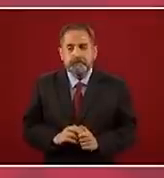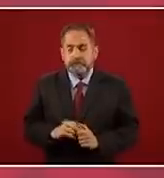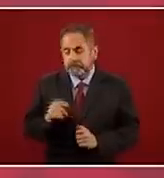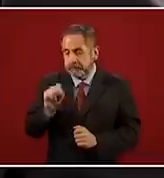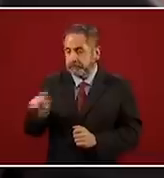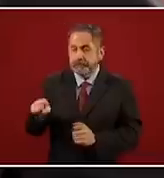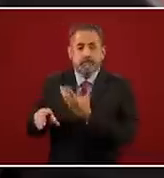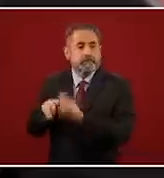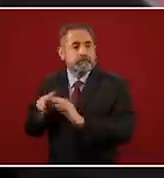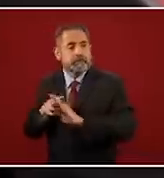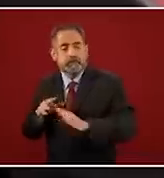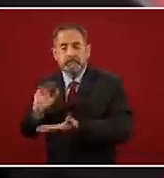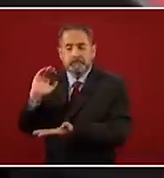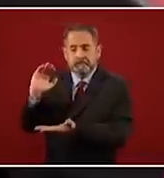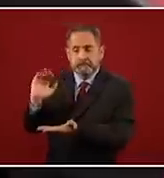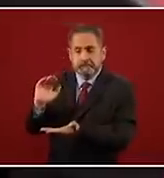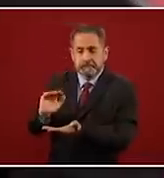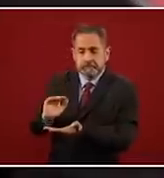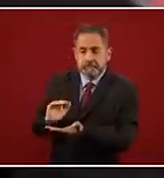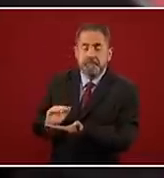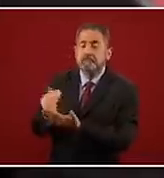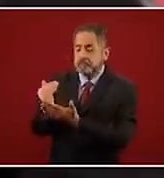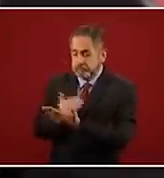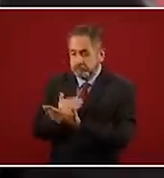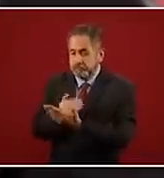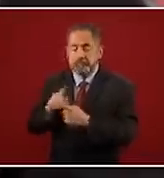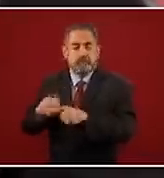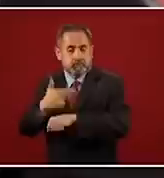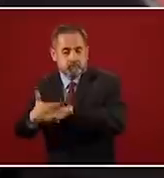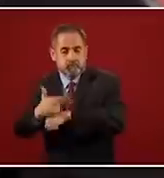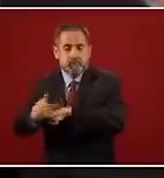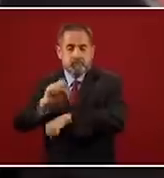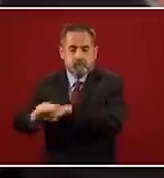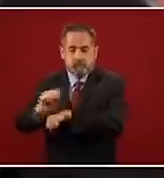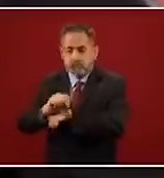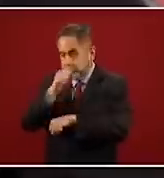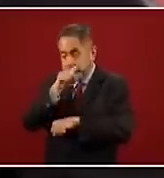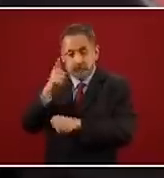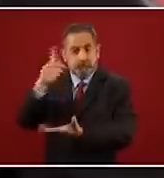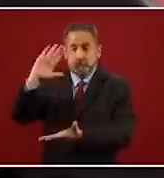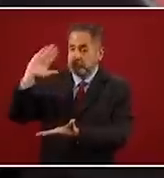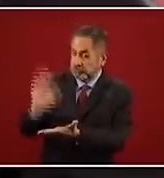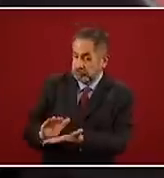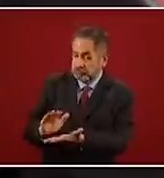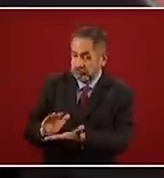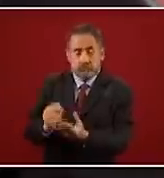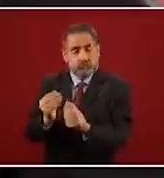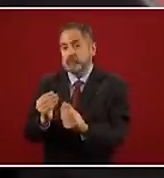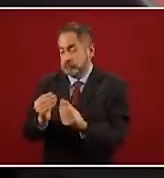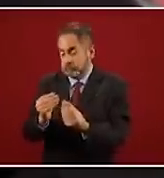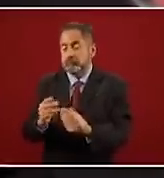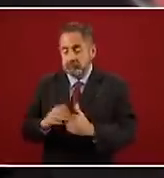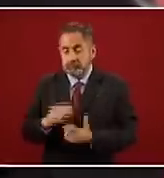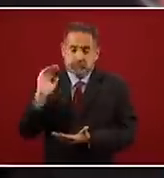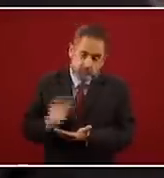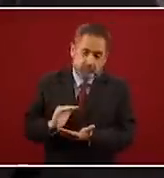en el número de migrantes de Honduras, de El Salvador, pero considerable, ¿eh?